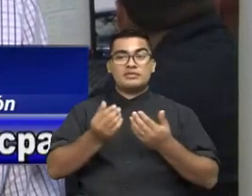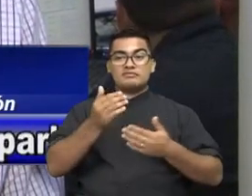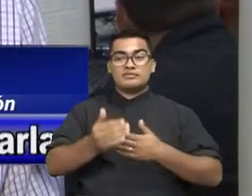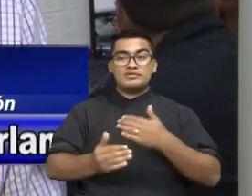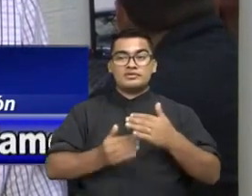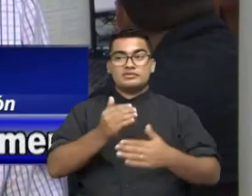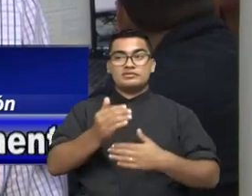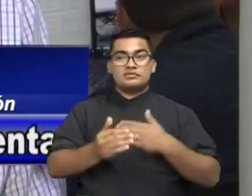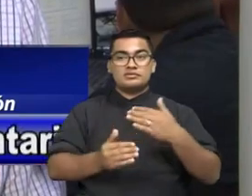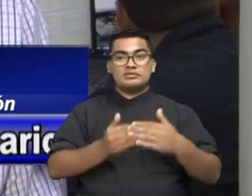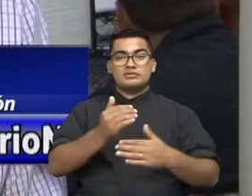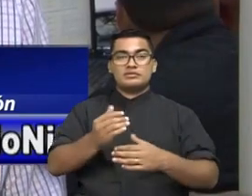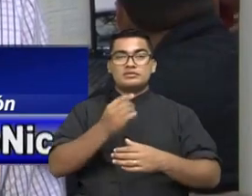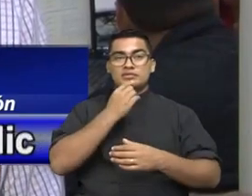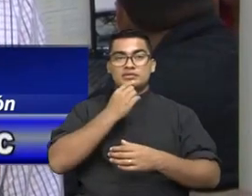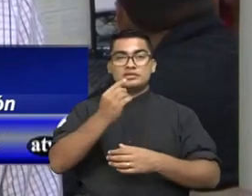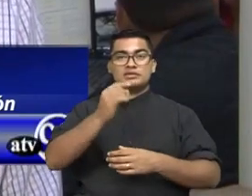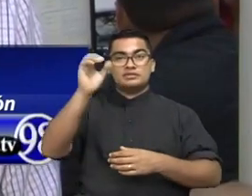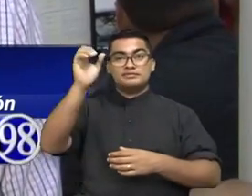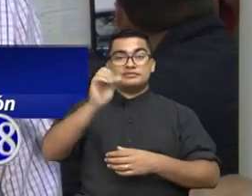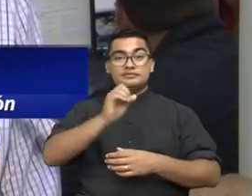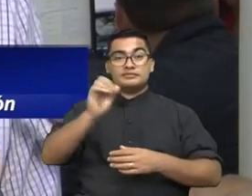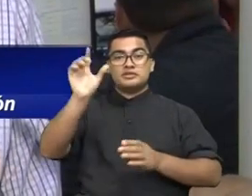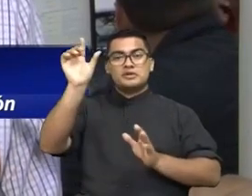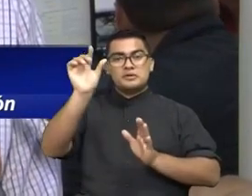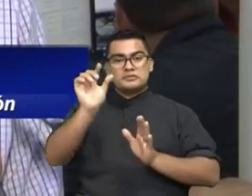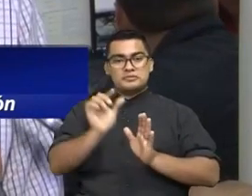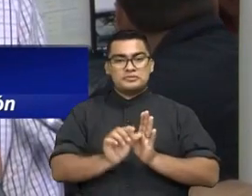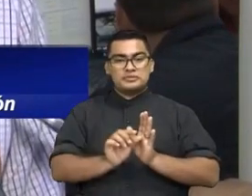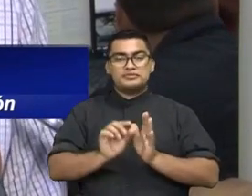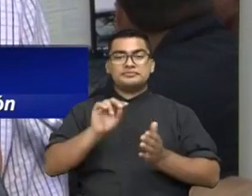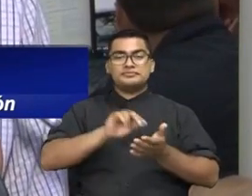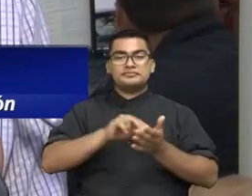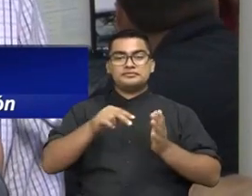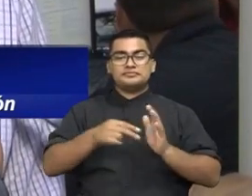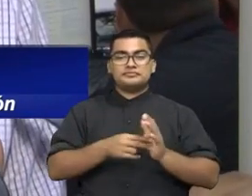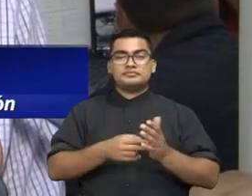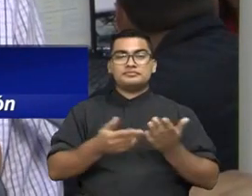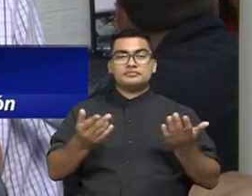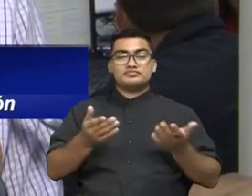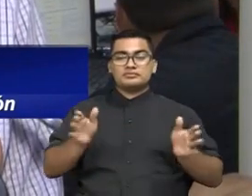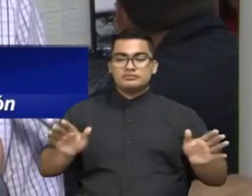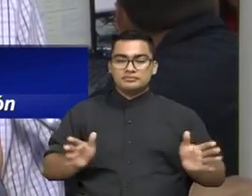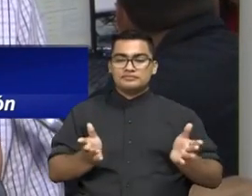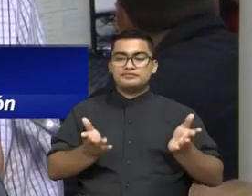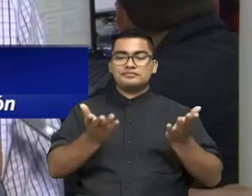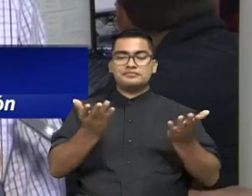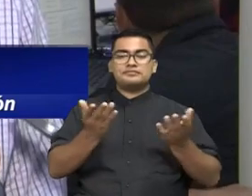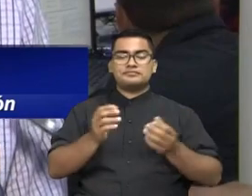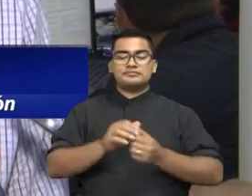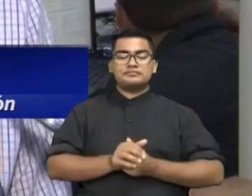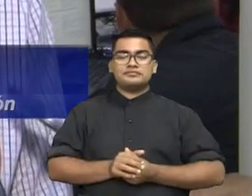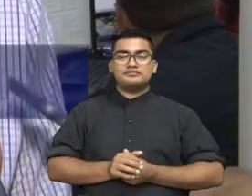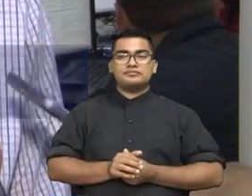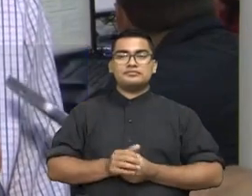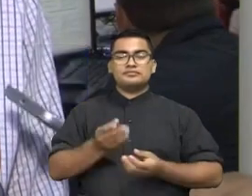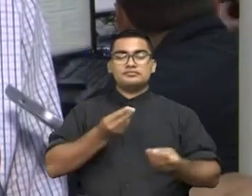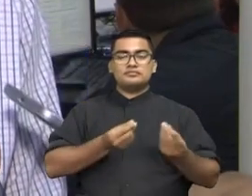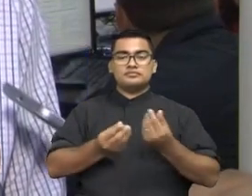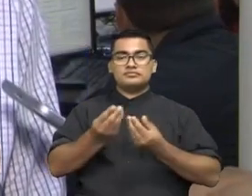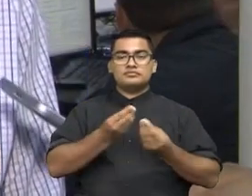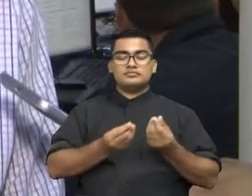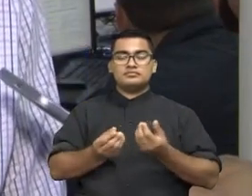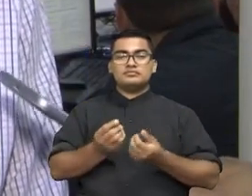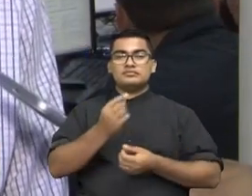al existir una tasa de devaluación menor, o sea, esto impulsa en la economía a que